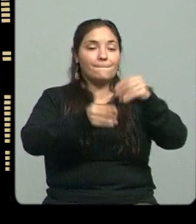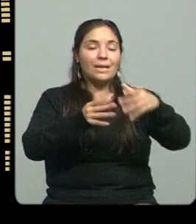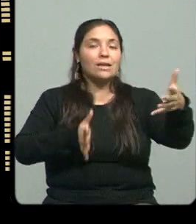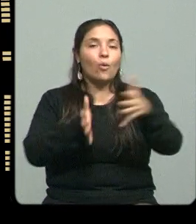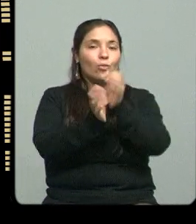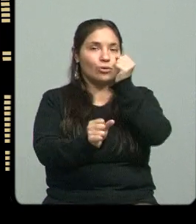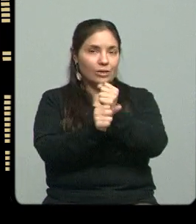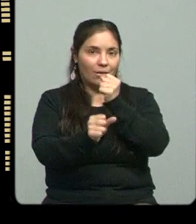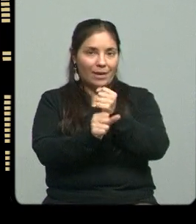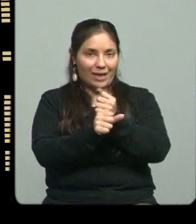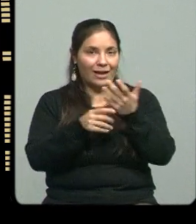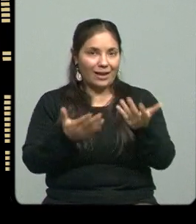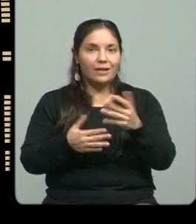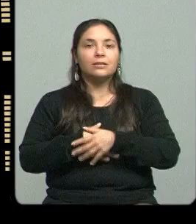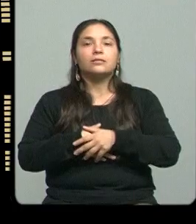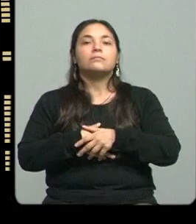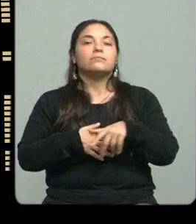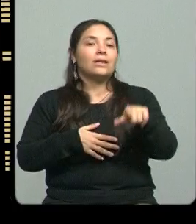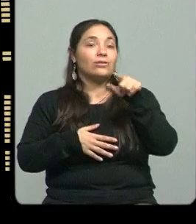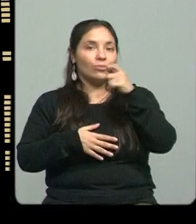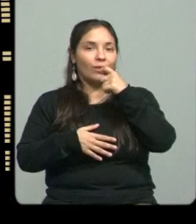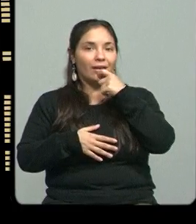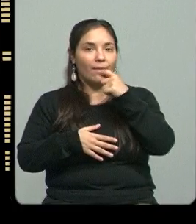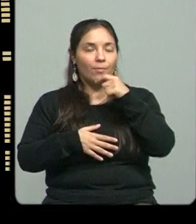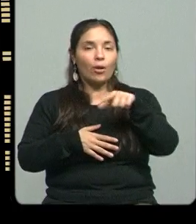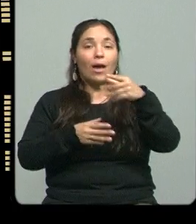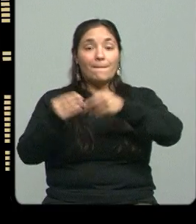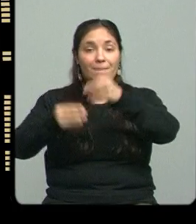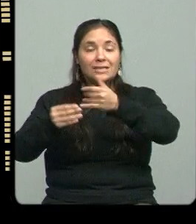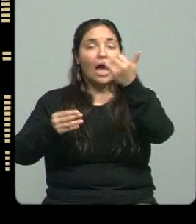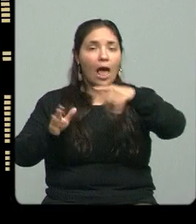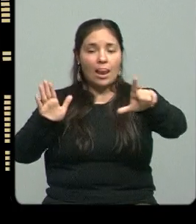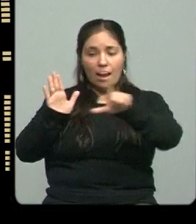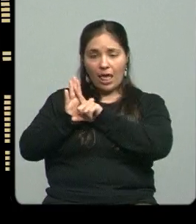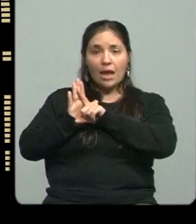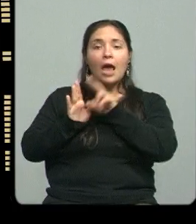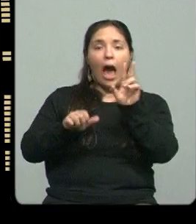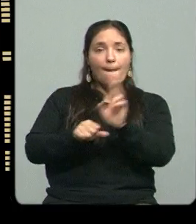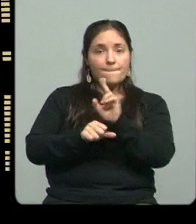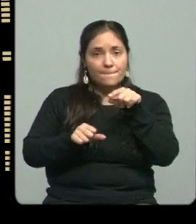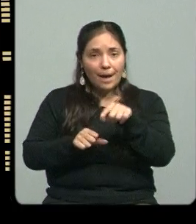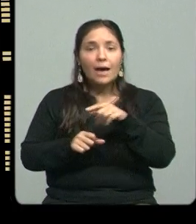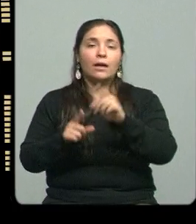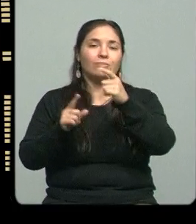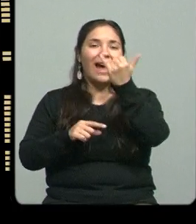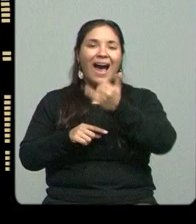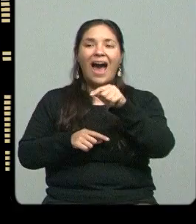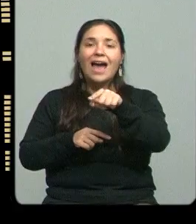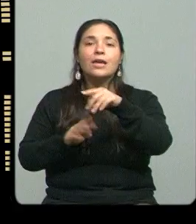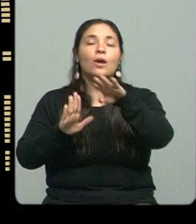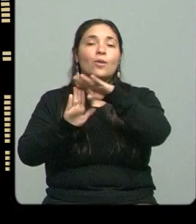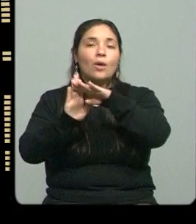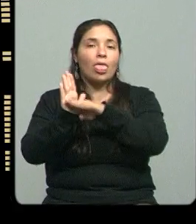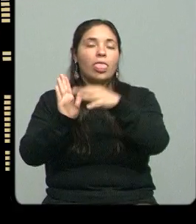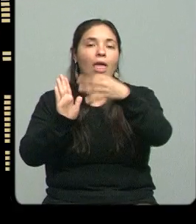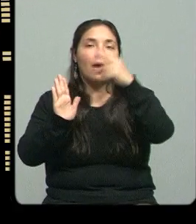esto, hacer valer esto de que tienen legislación que ampara a la empresa, tienen un cupo que cumplir, pero que también tienen